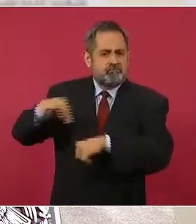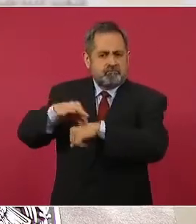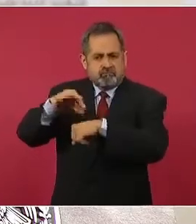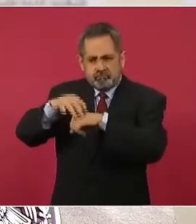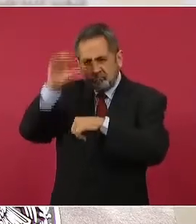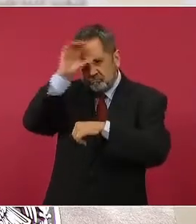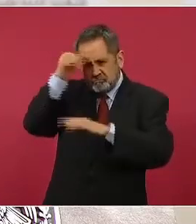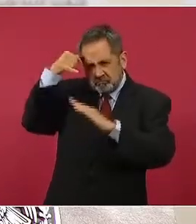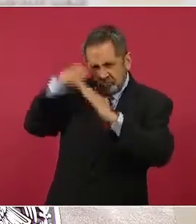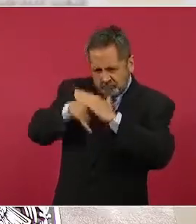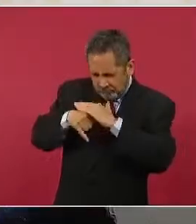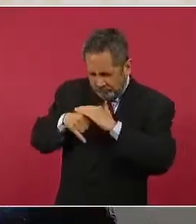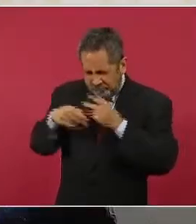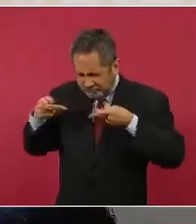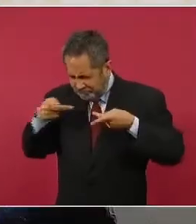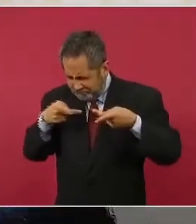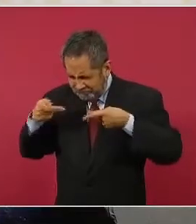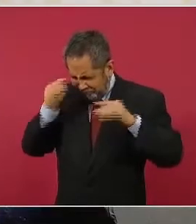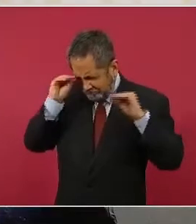¿Del ser humano?